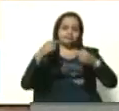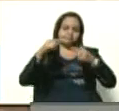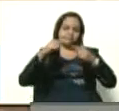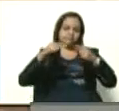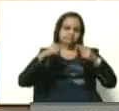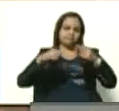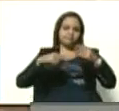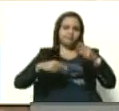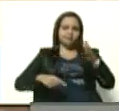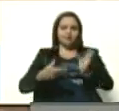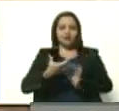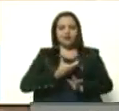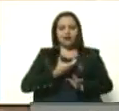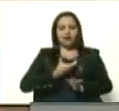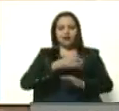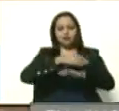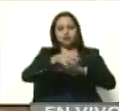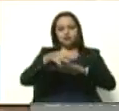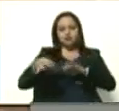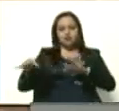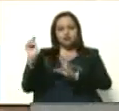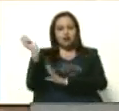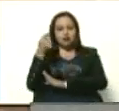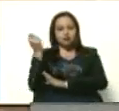Rómulo Gallegos.